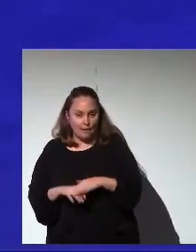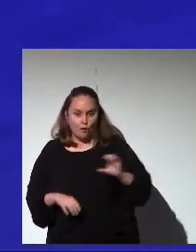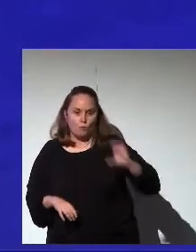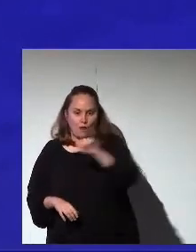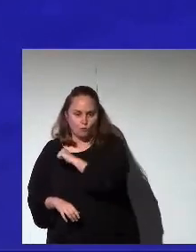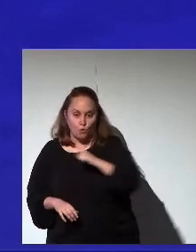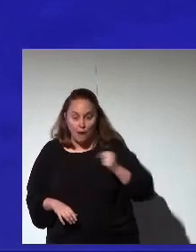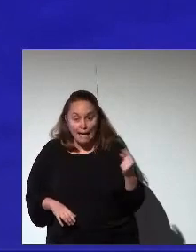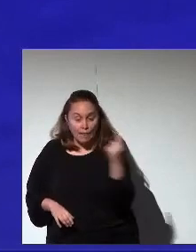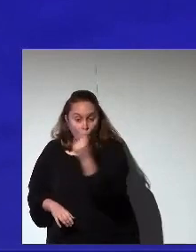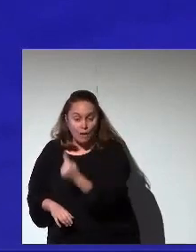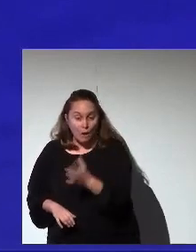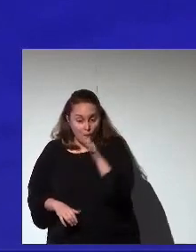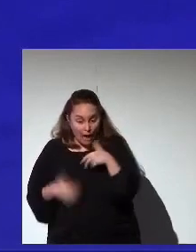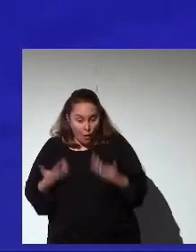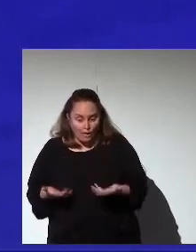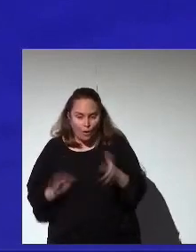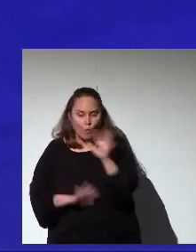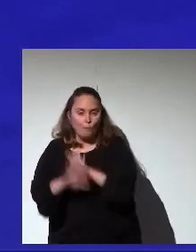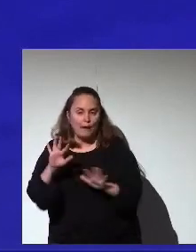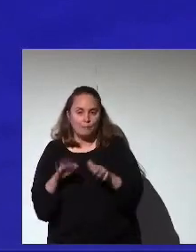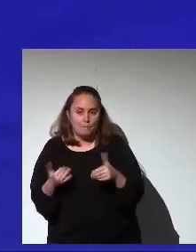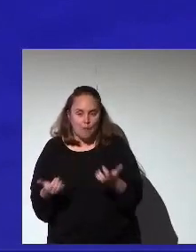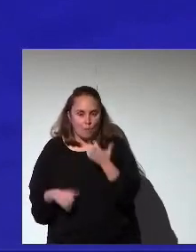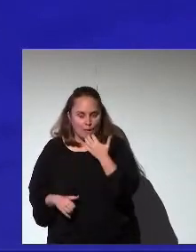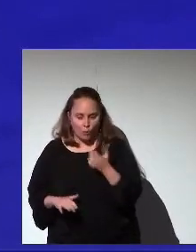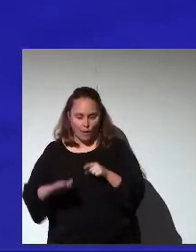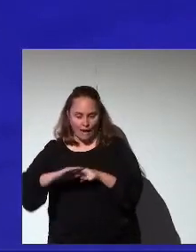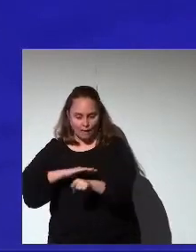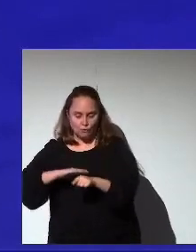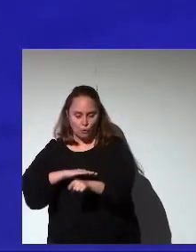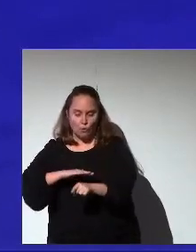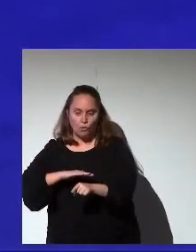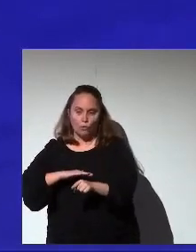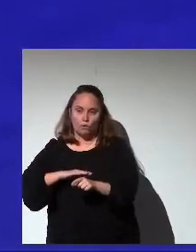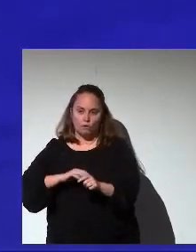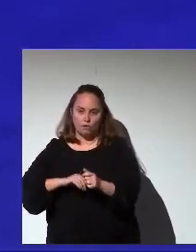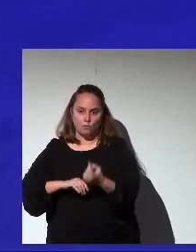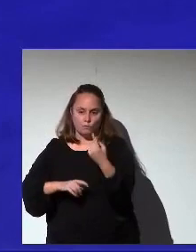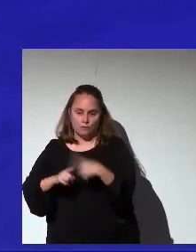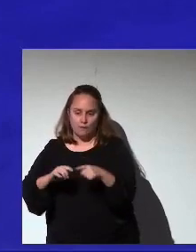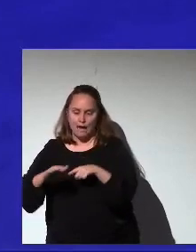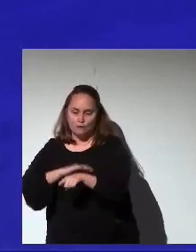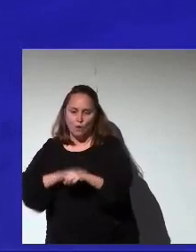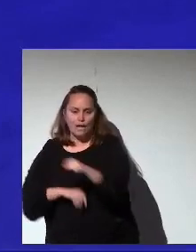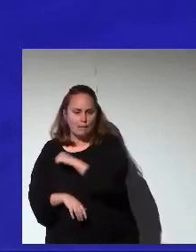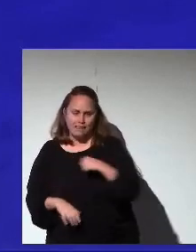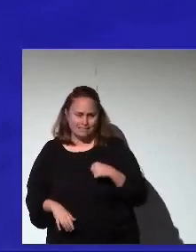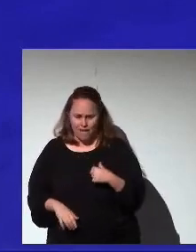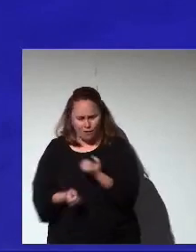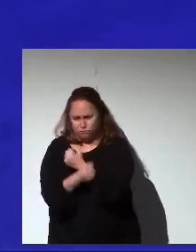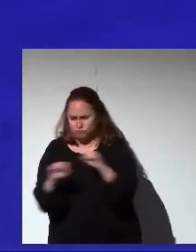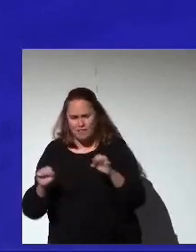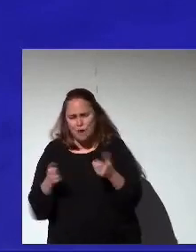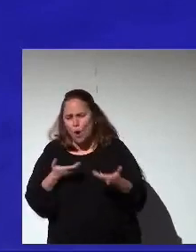vez es más difícil es que una gestión pueda ser llevada a cabo de manera independiente, sino que esa